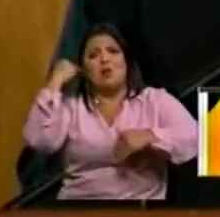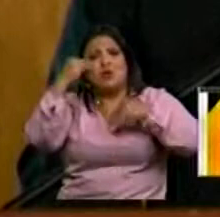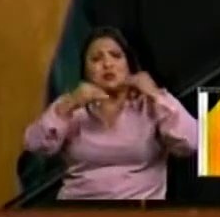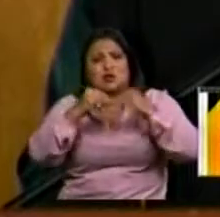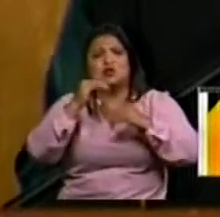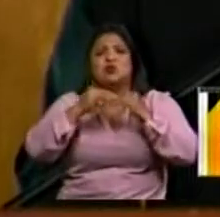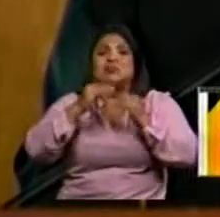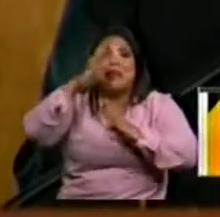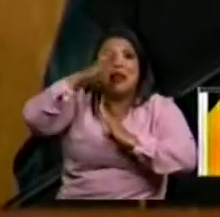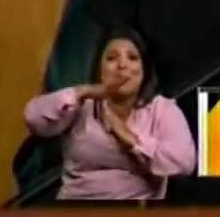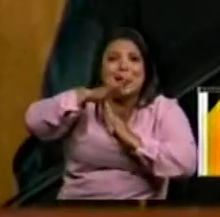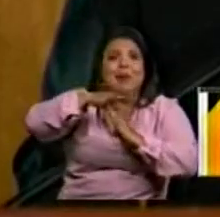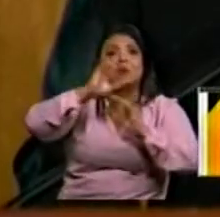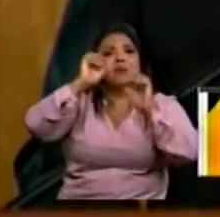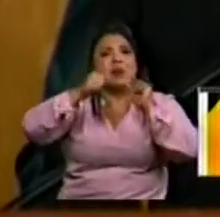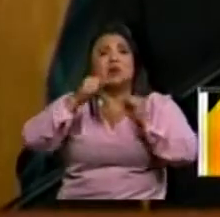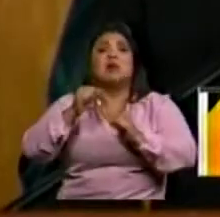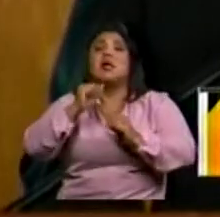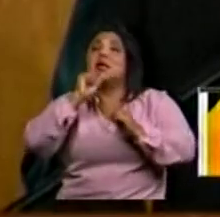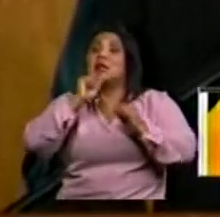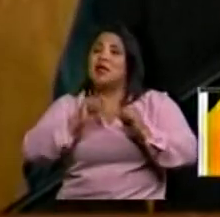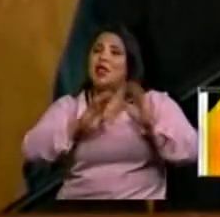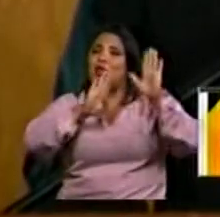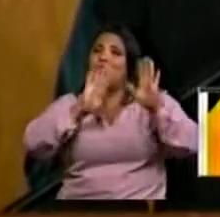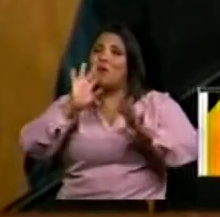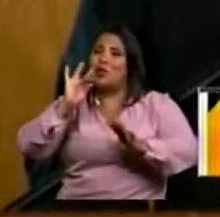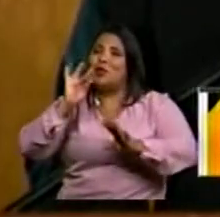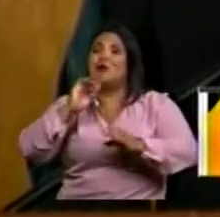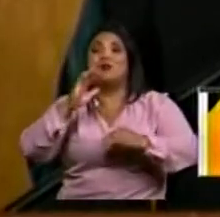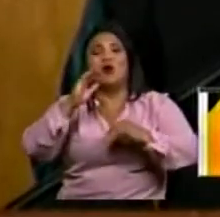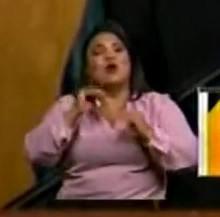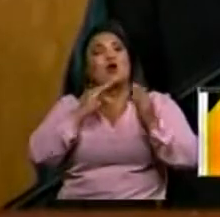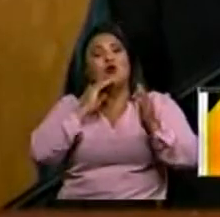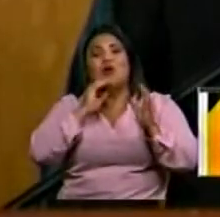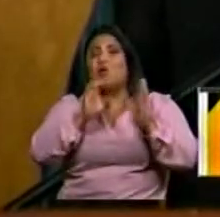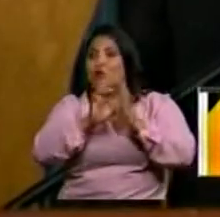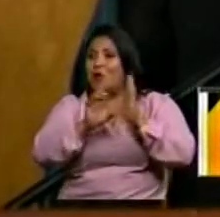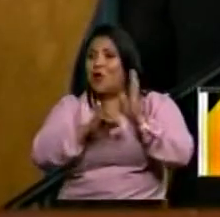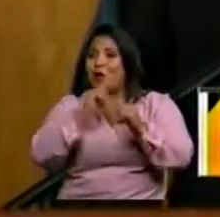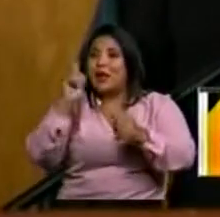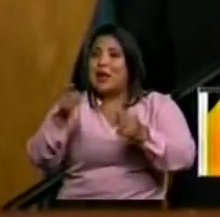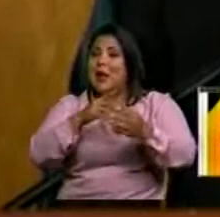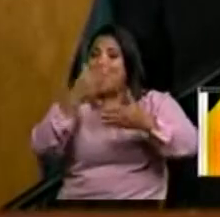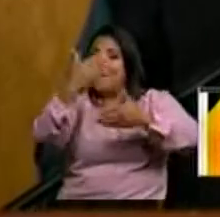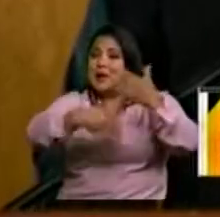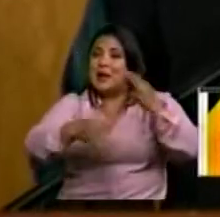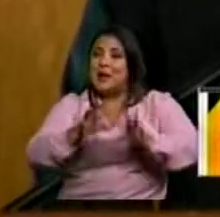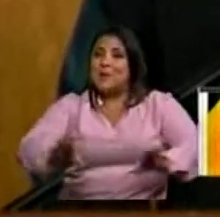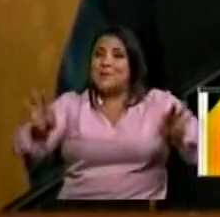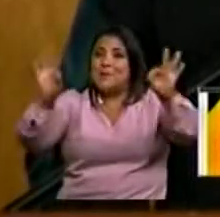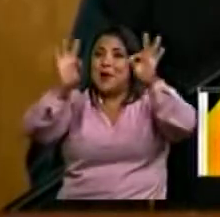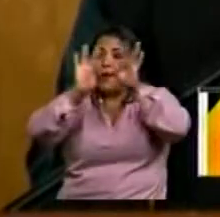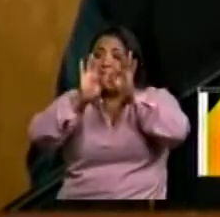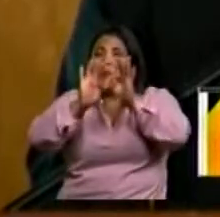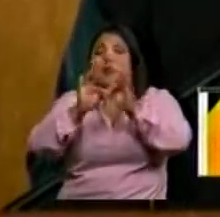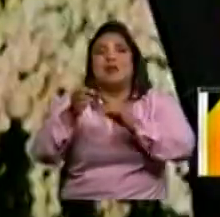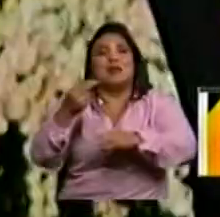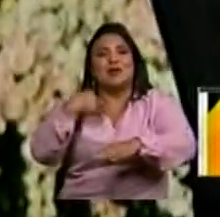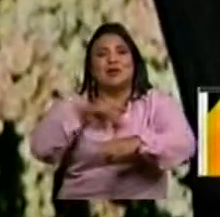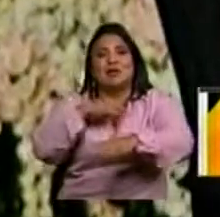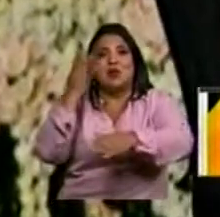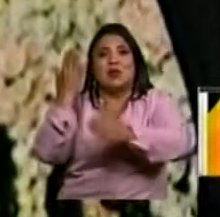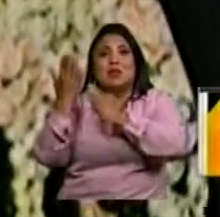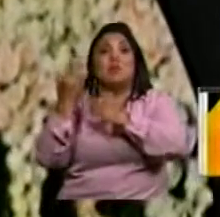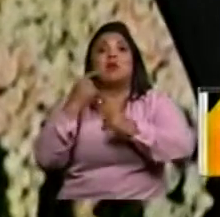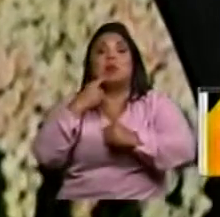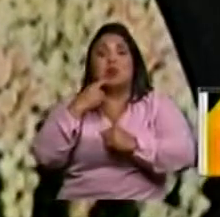de la paz del 98 constituyó una de las páginas más importantes de nuestra historia diplomática. Luego